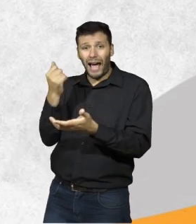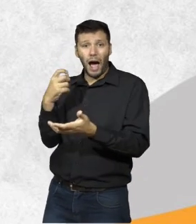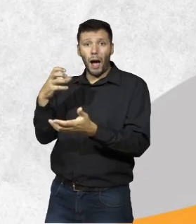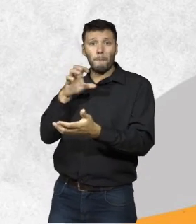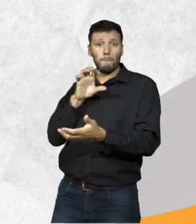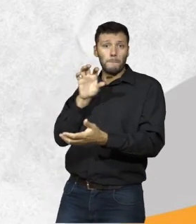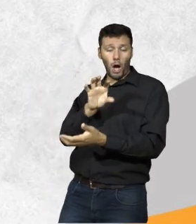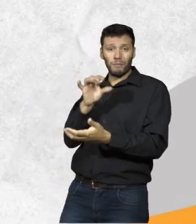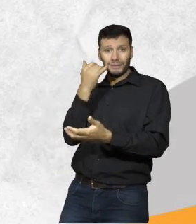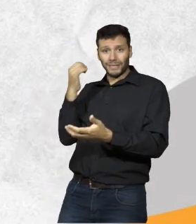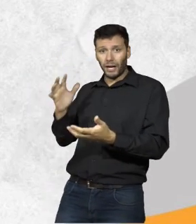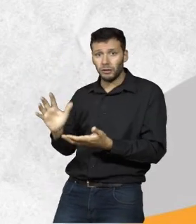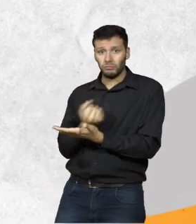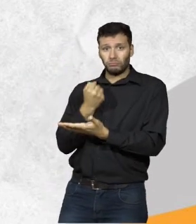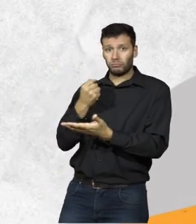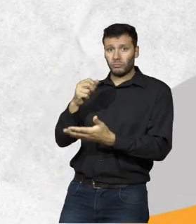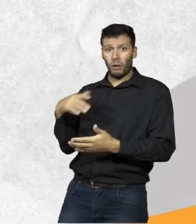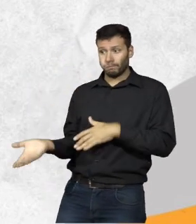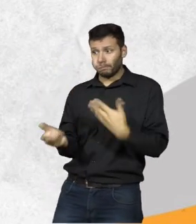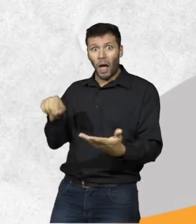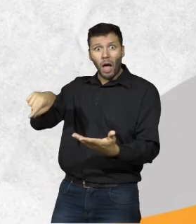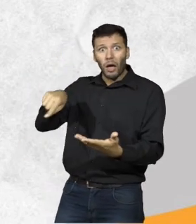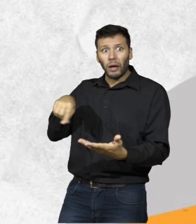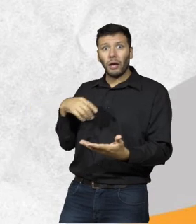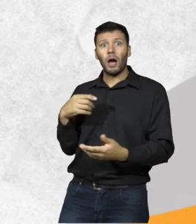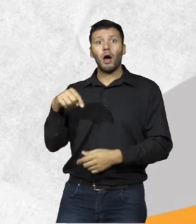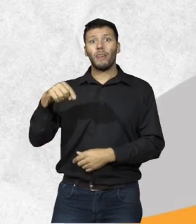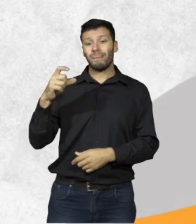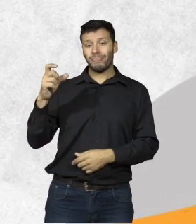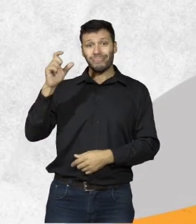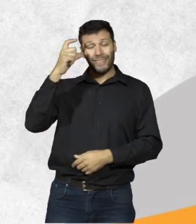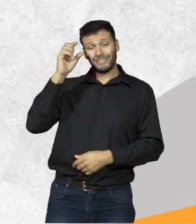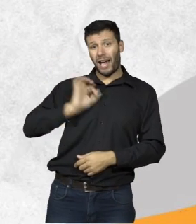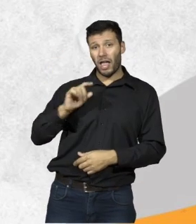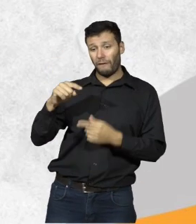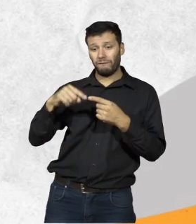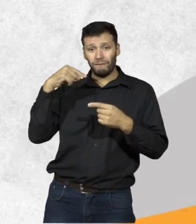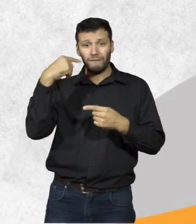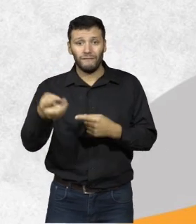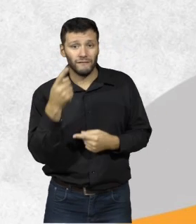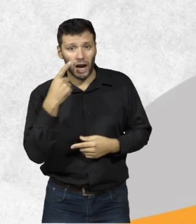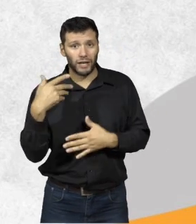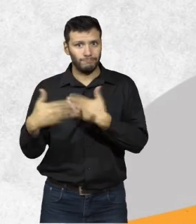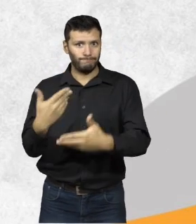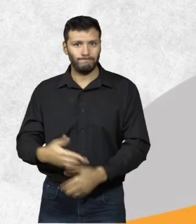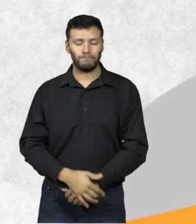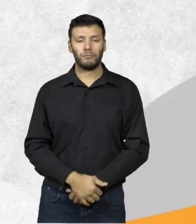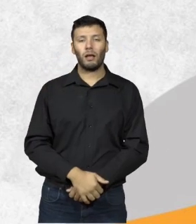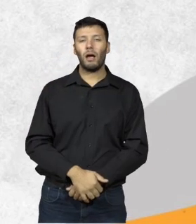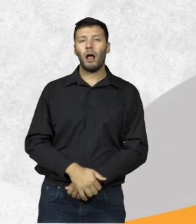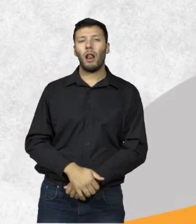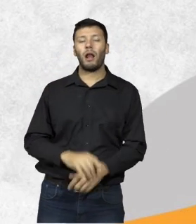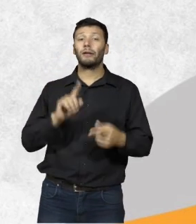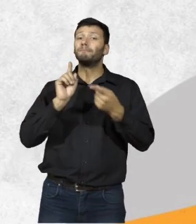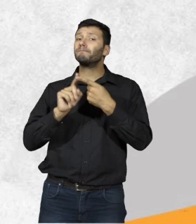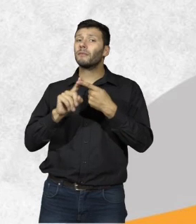la adjudicación para la operación para los próximos 10 años. Con respecto a la normativa